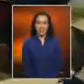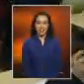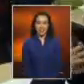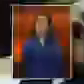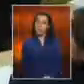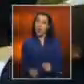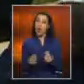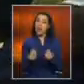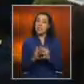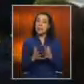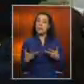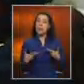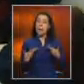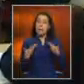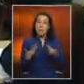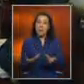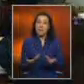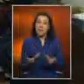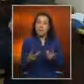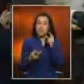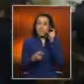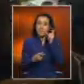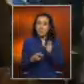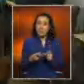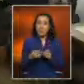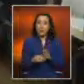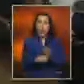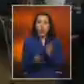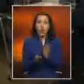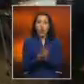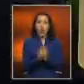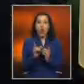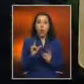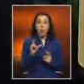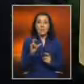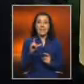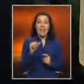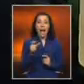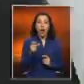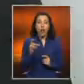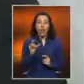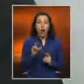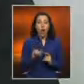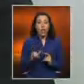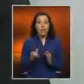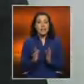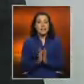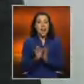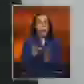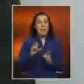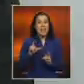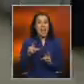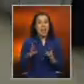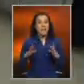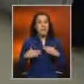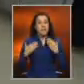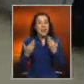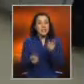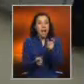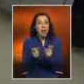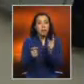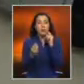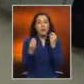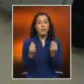No necesitó mayor presentación. Harald Bayer llegó hasta el colegio Lucila Godoy de San Miguel para felicitar a sus alumnos por tener un